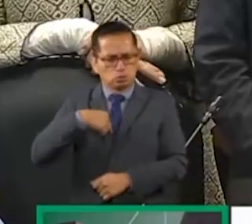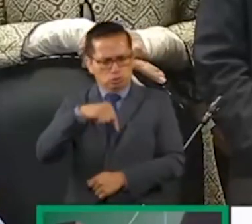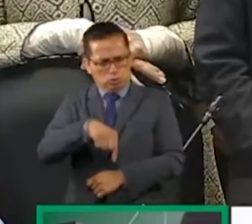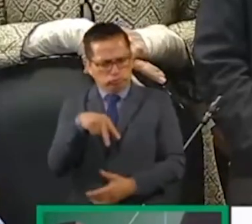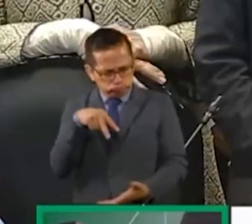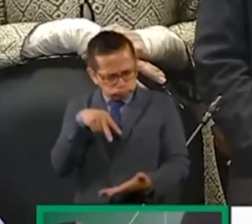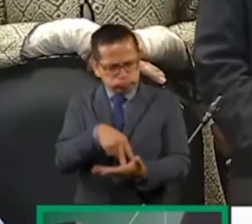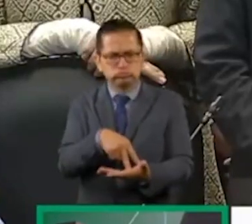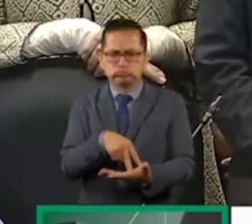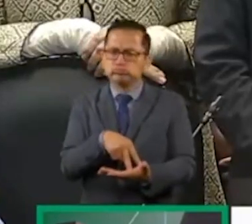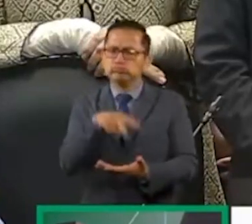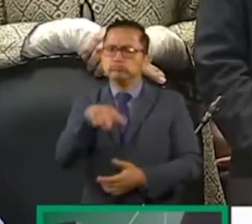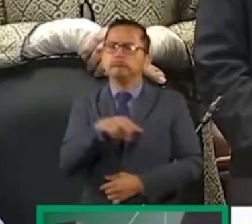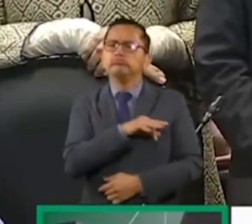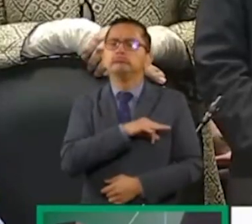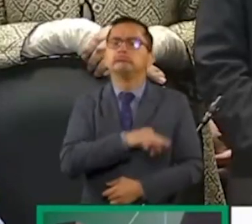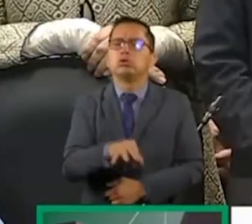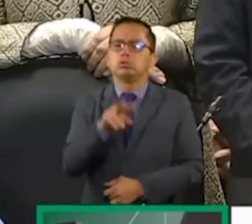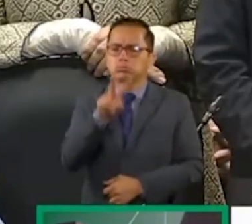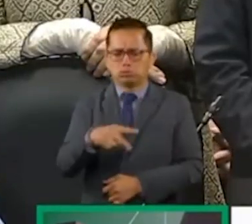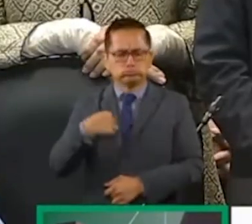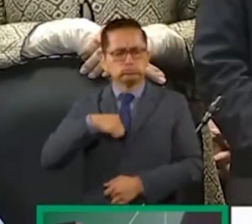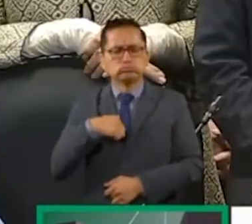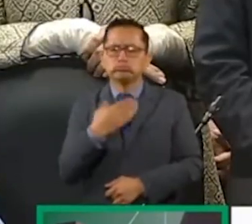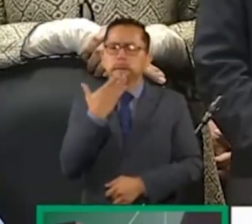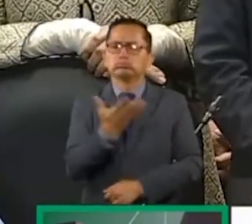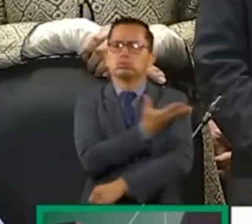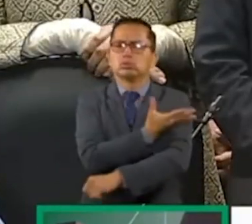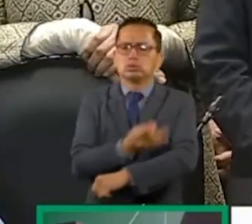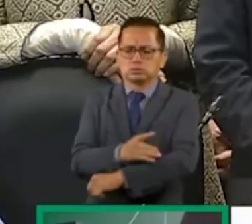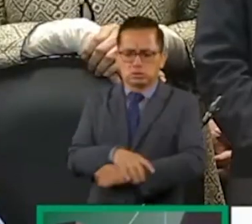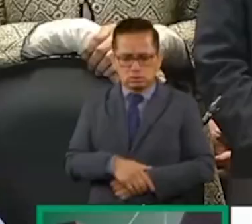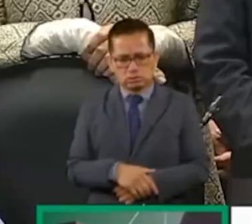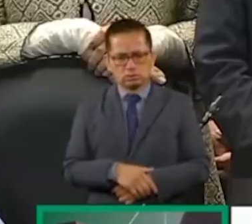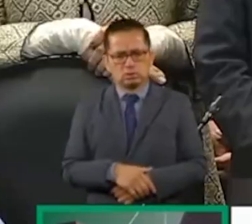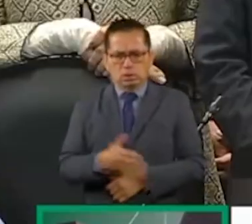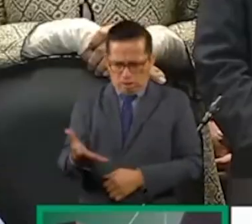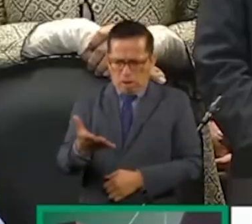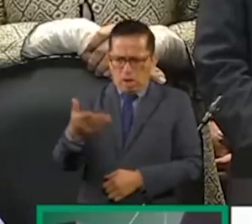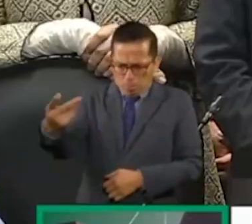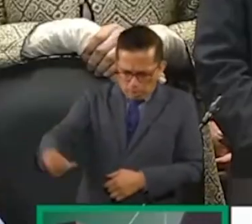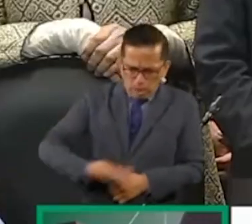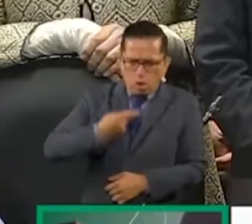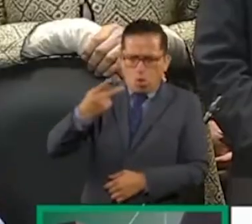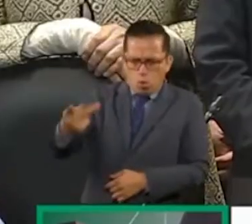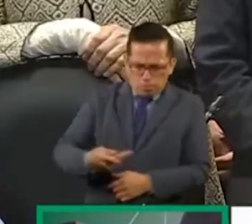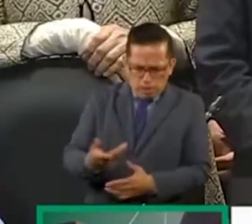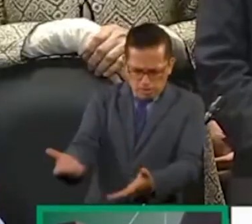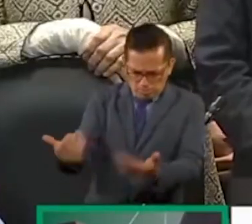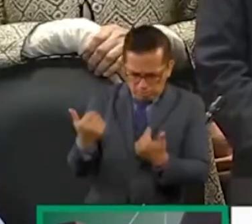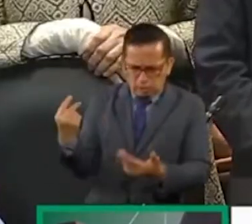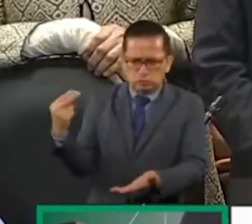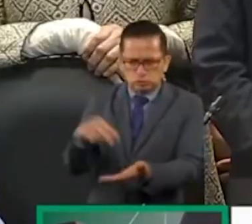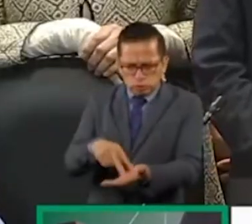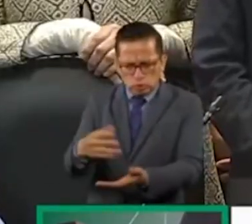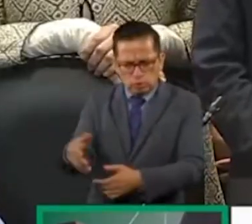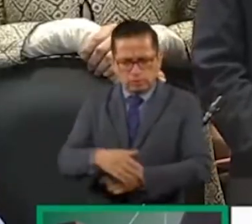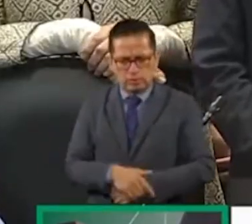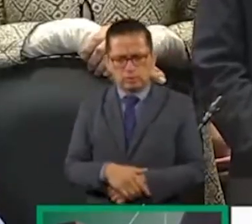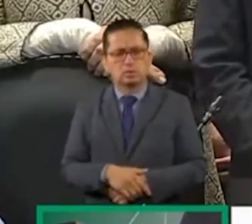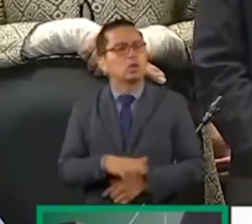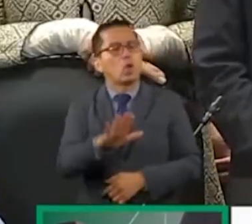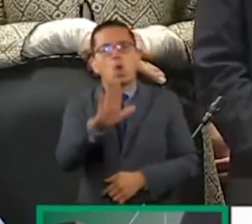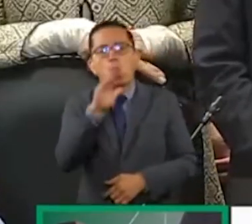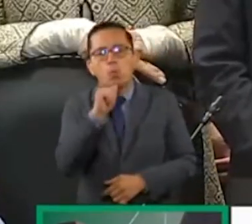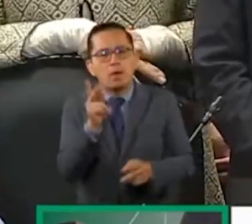que estamos haciendo. No solamente porque, no, bueno, entonces pregunten. No se permiten los diálogos. No se permiten los diálogos.